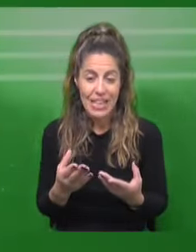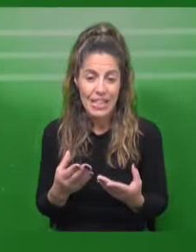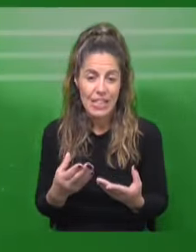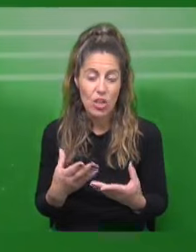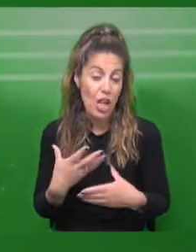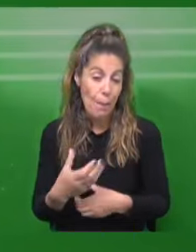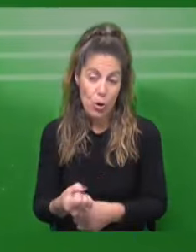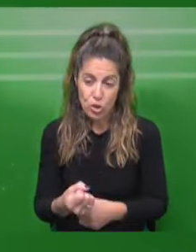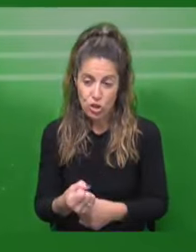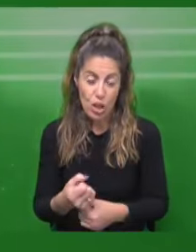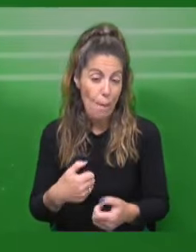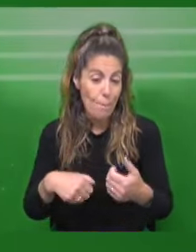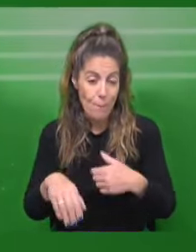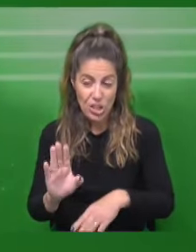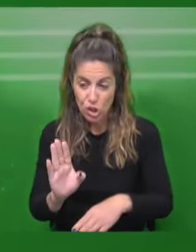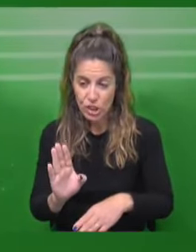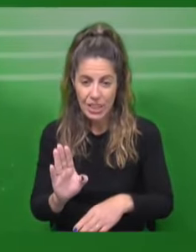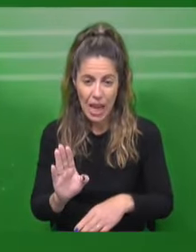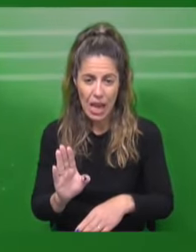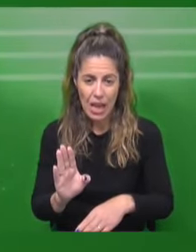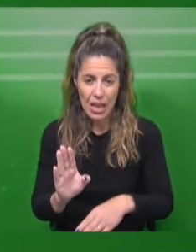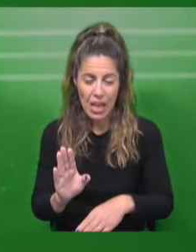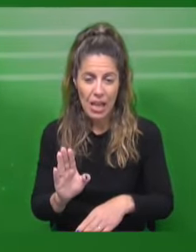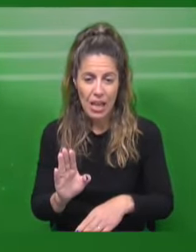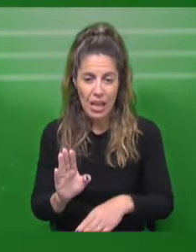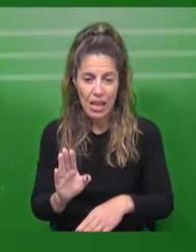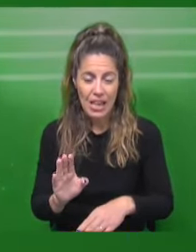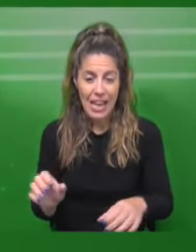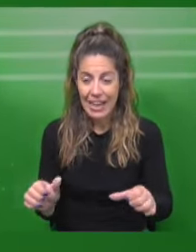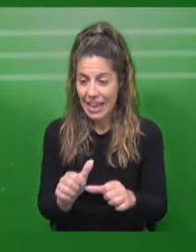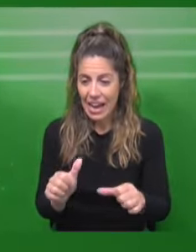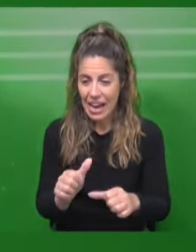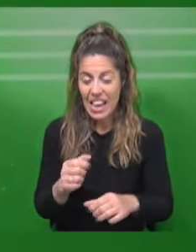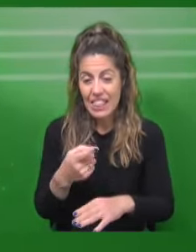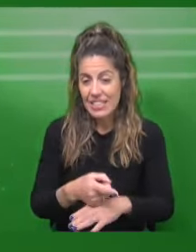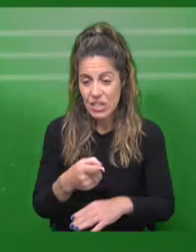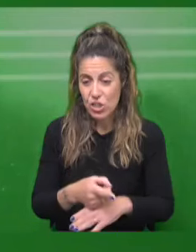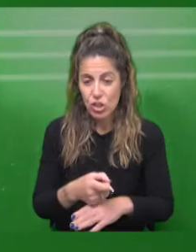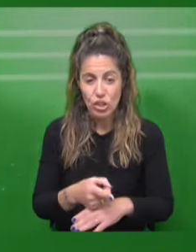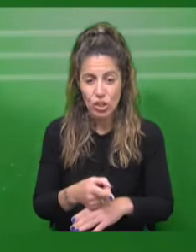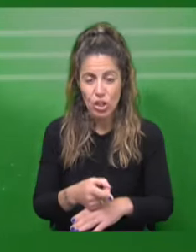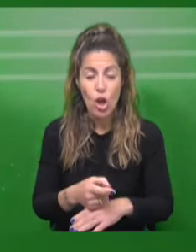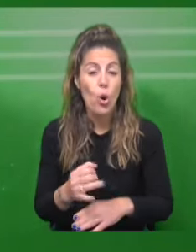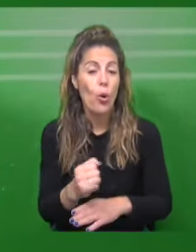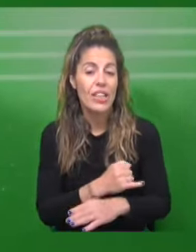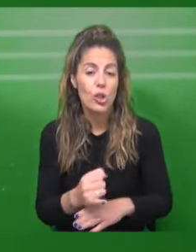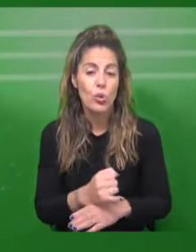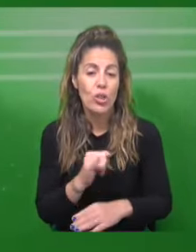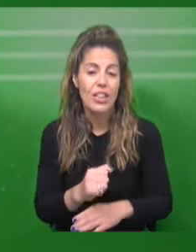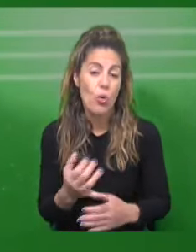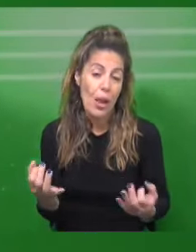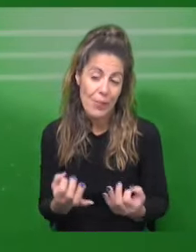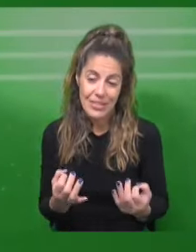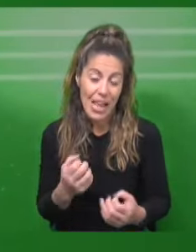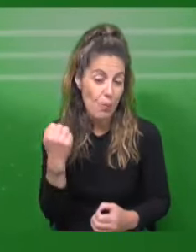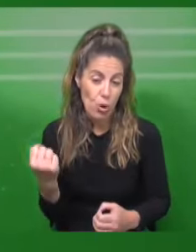este la mayoría este eh va a ser la que Tom va a tomar las decisiones con un instituto que tiene una particularidad